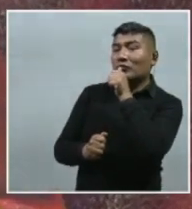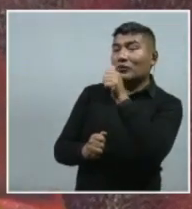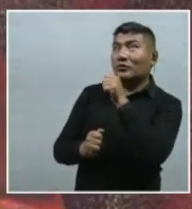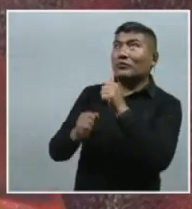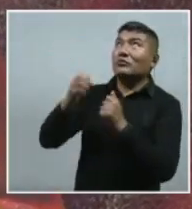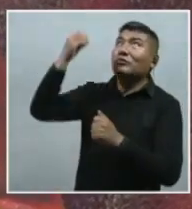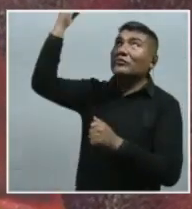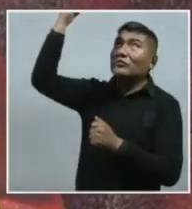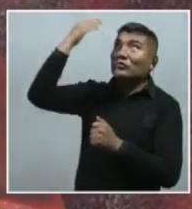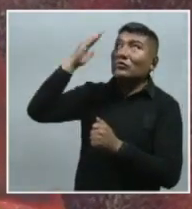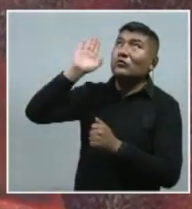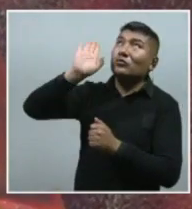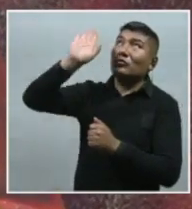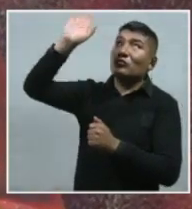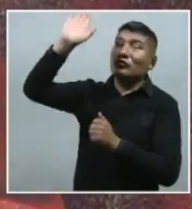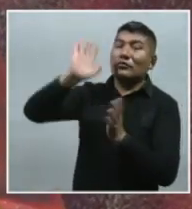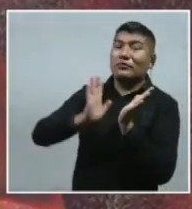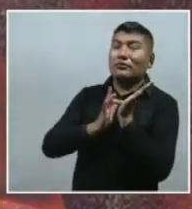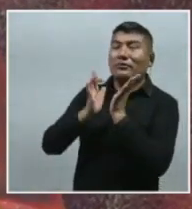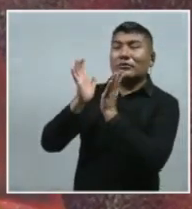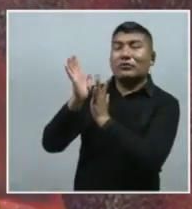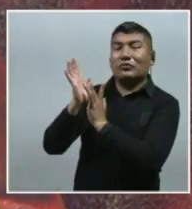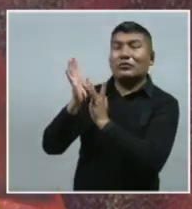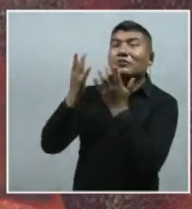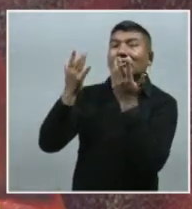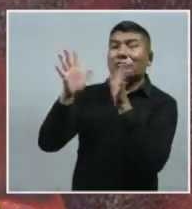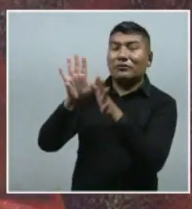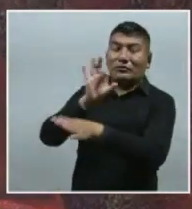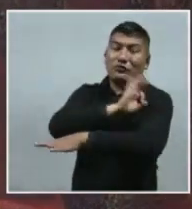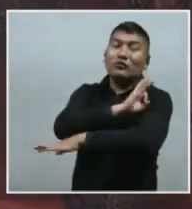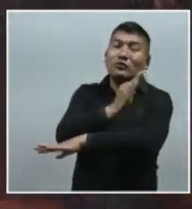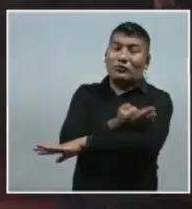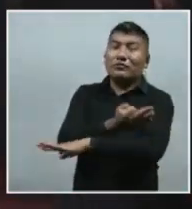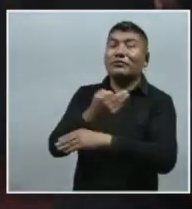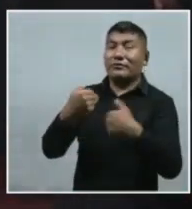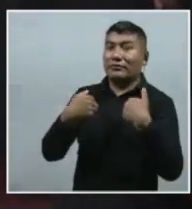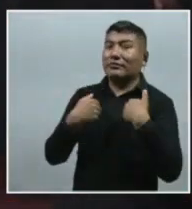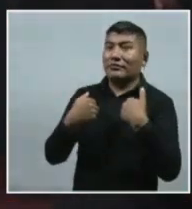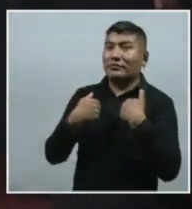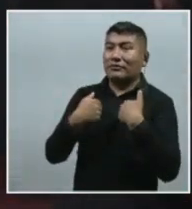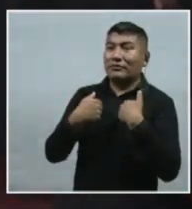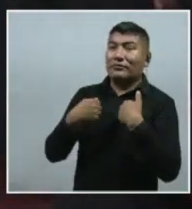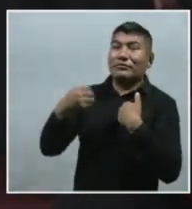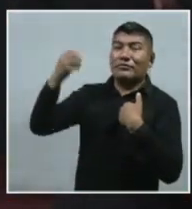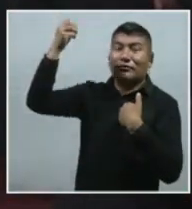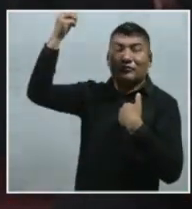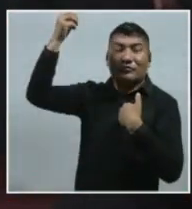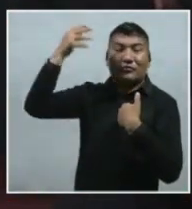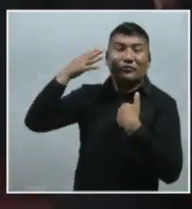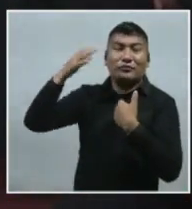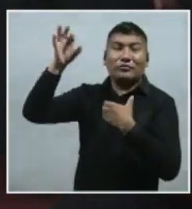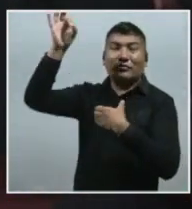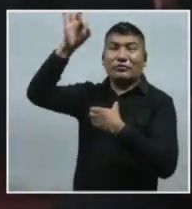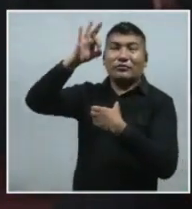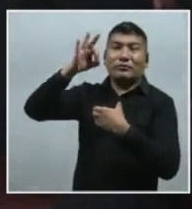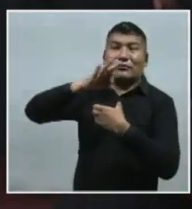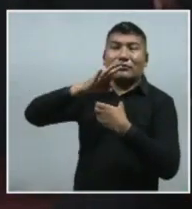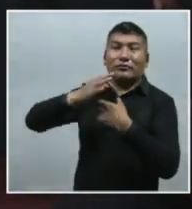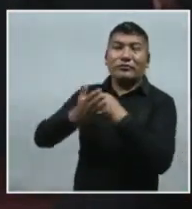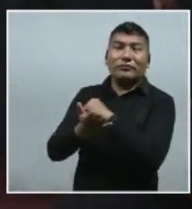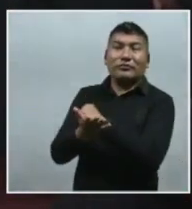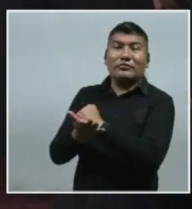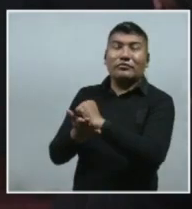Jesús ha pasado a tener la fuerza la gracia del Espíritu Santo